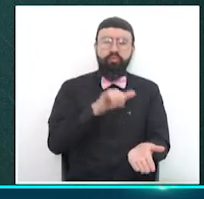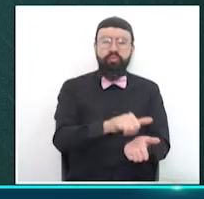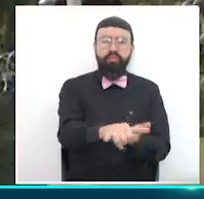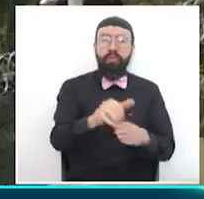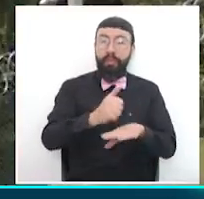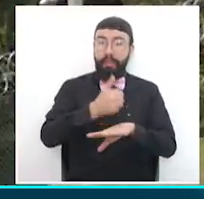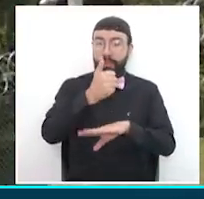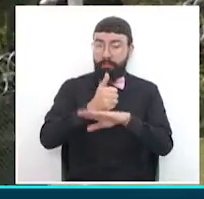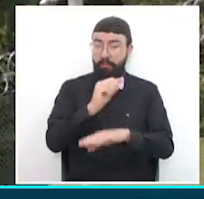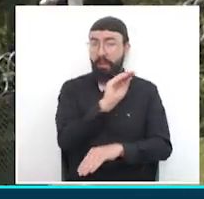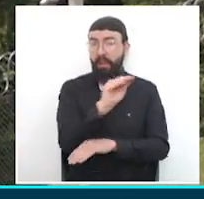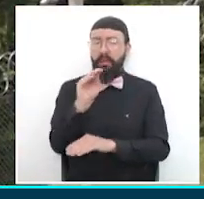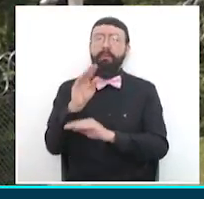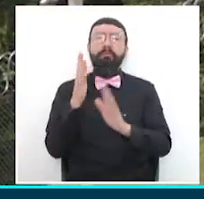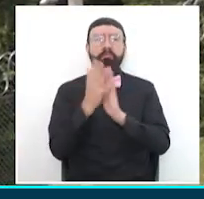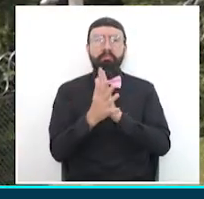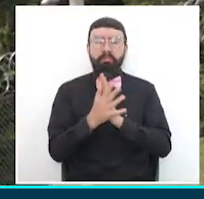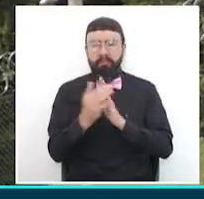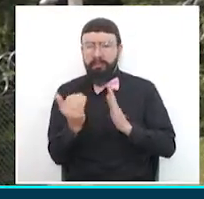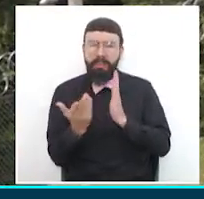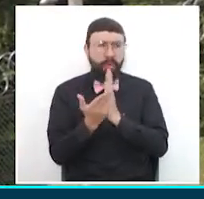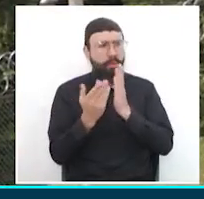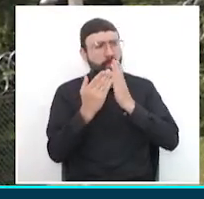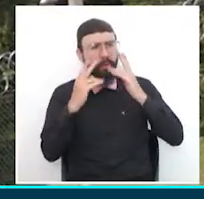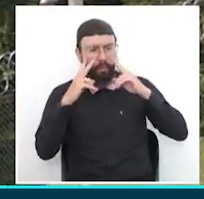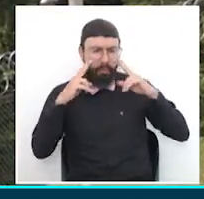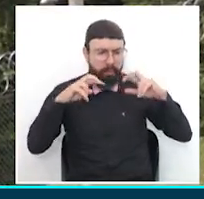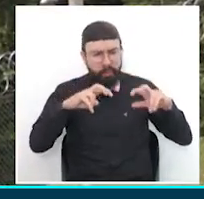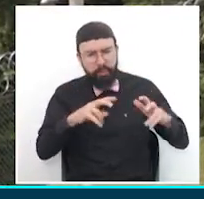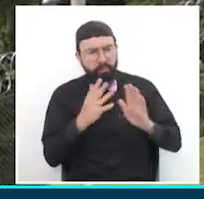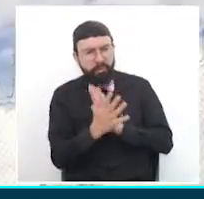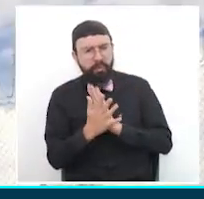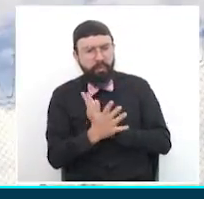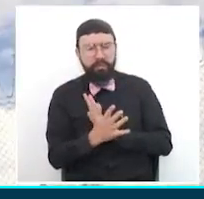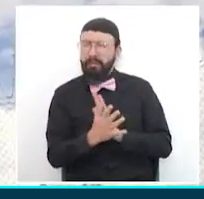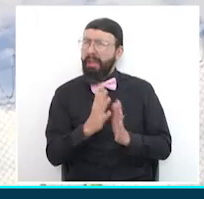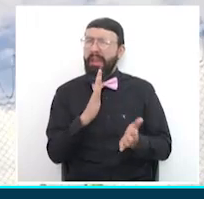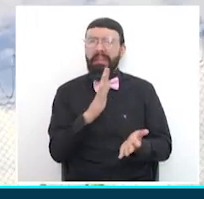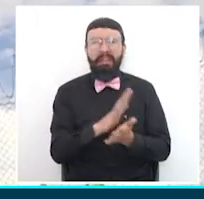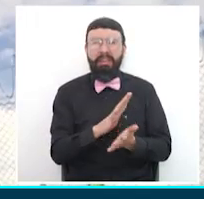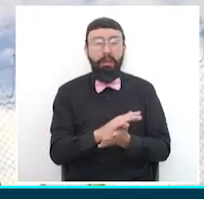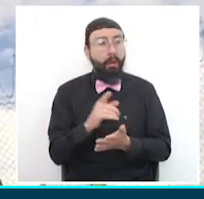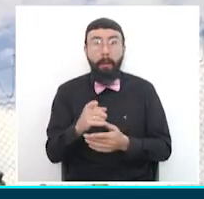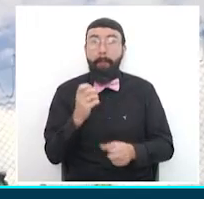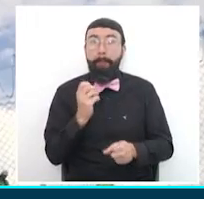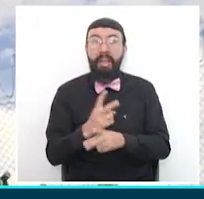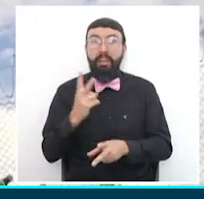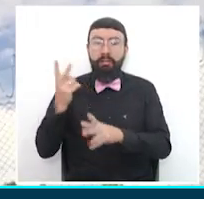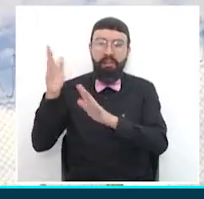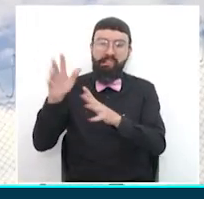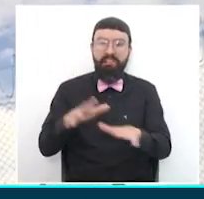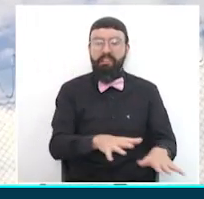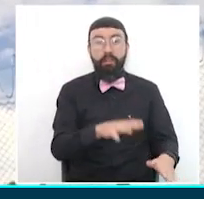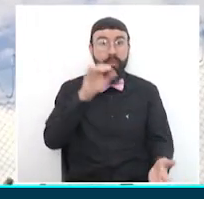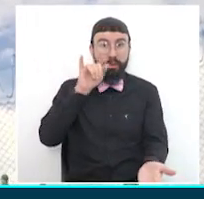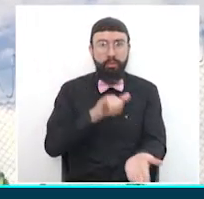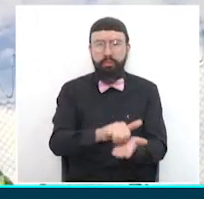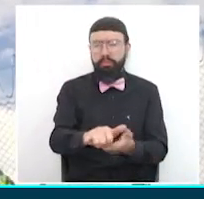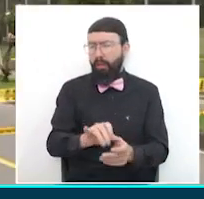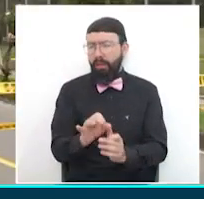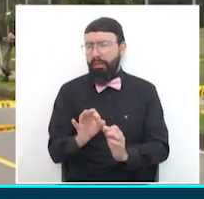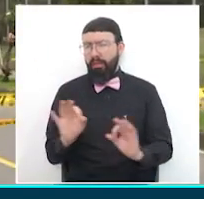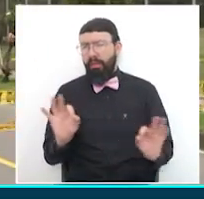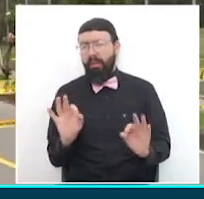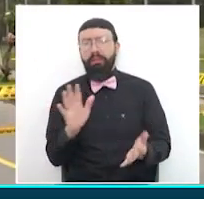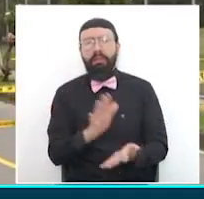un comunicado basado en estudios técnicos que asegura que la pista no estaría en peligro, pero la Dirección de Gestión del Riesgo